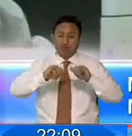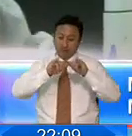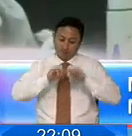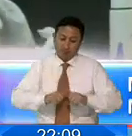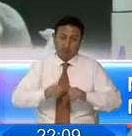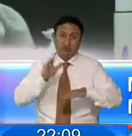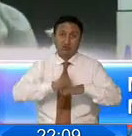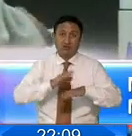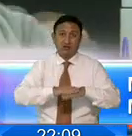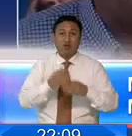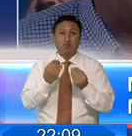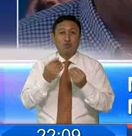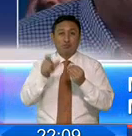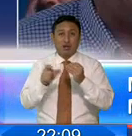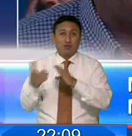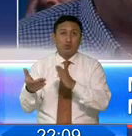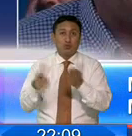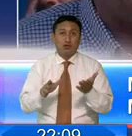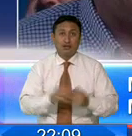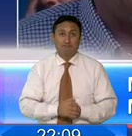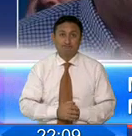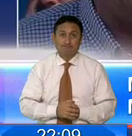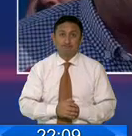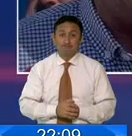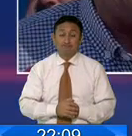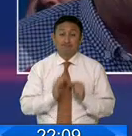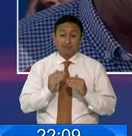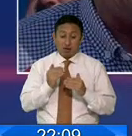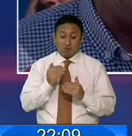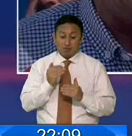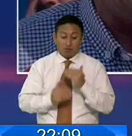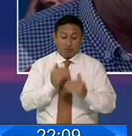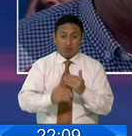crecimiento de decesos dependiendo como sea